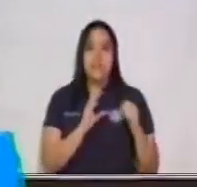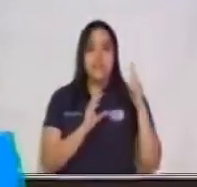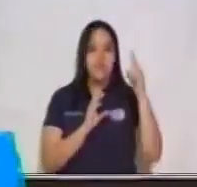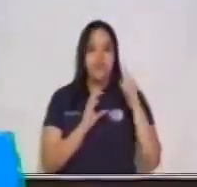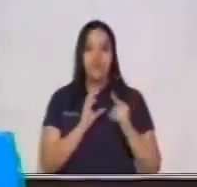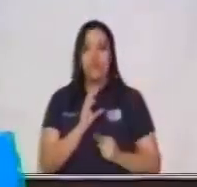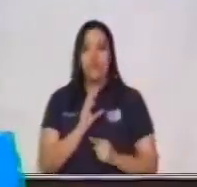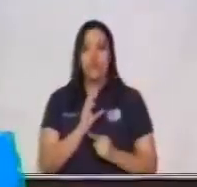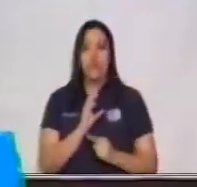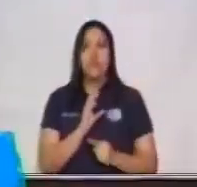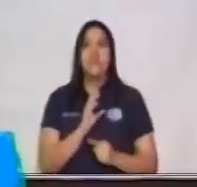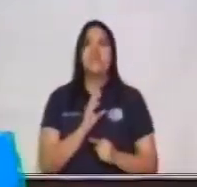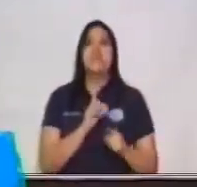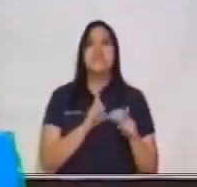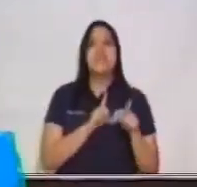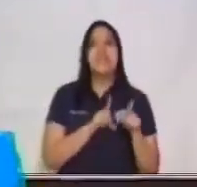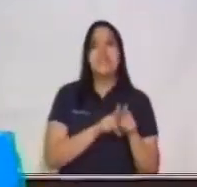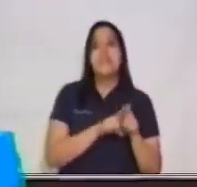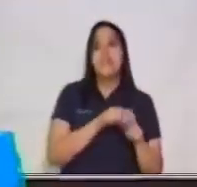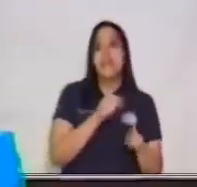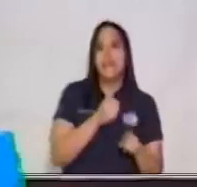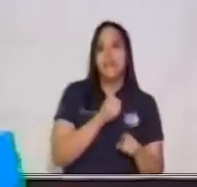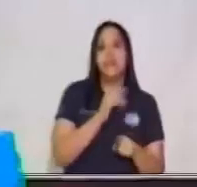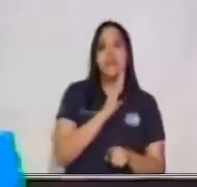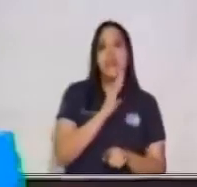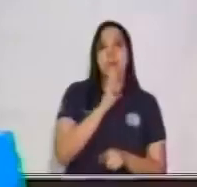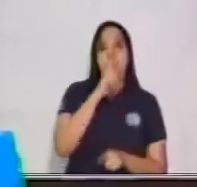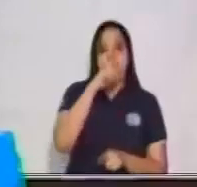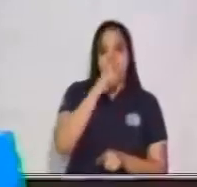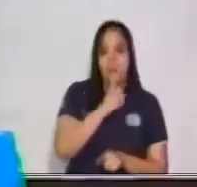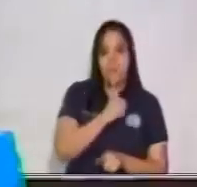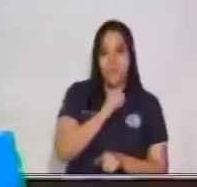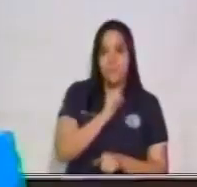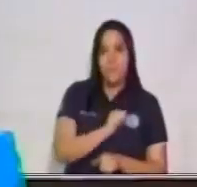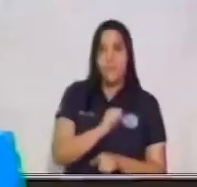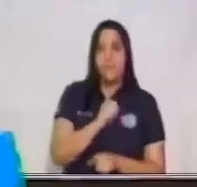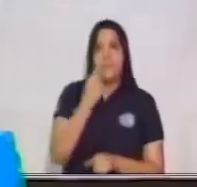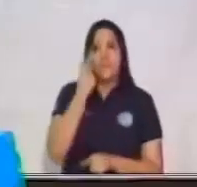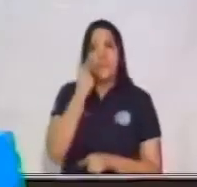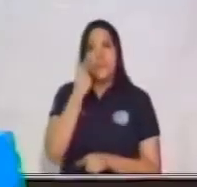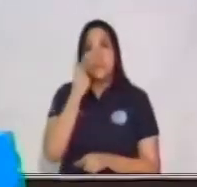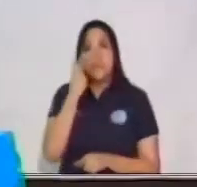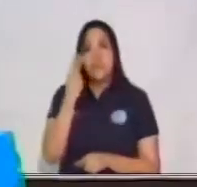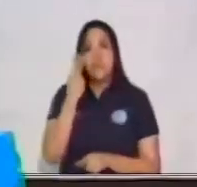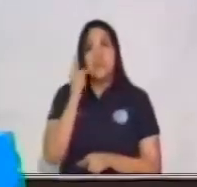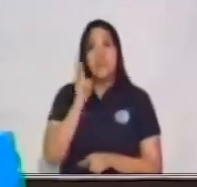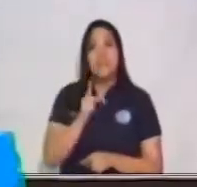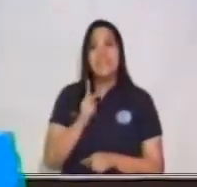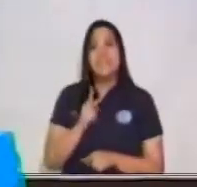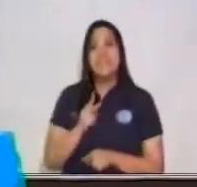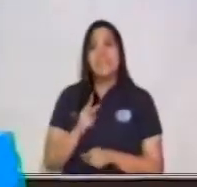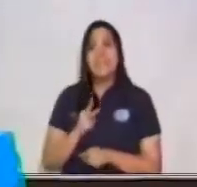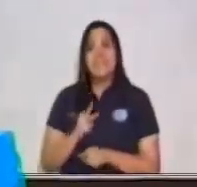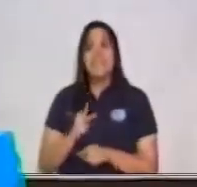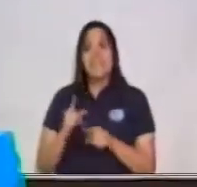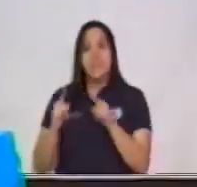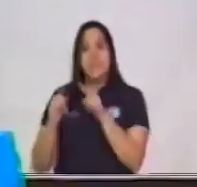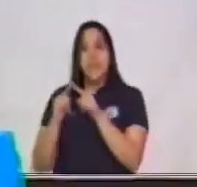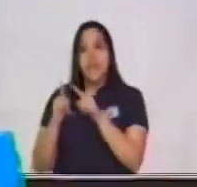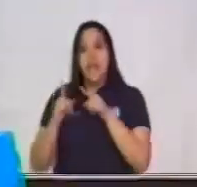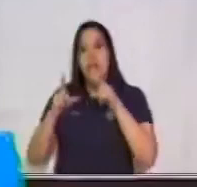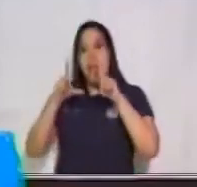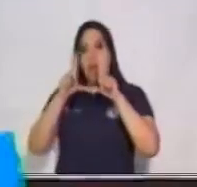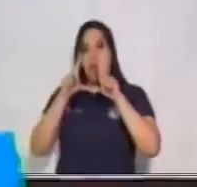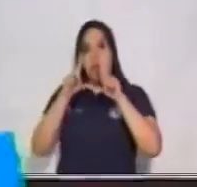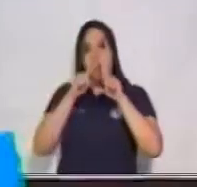lados y el coseno de beta. Entonces, si se dan cuenta, necesitamos este ángulo y los dos